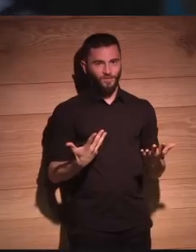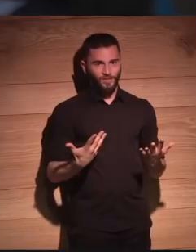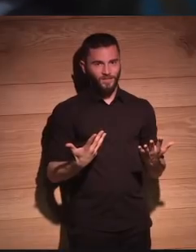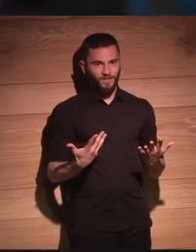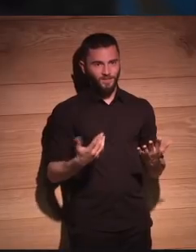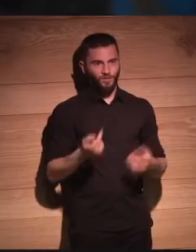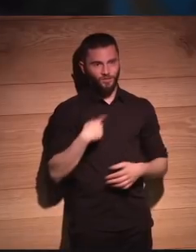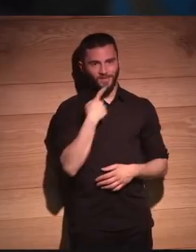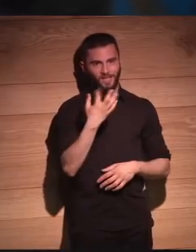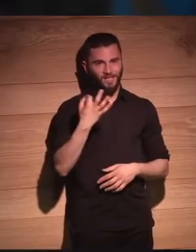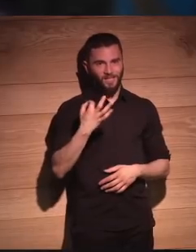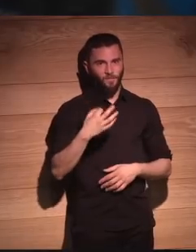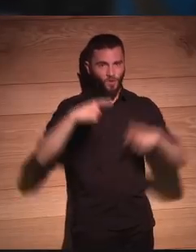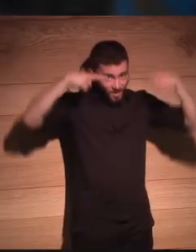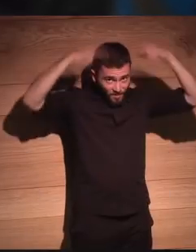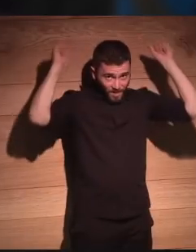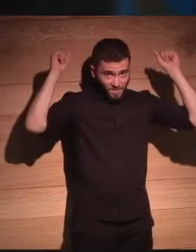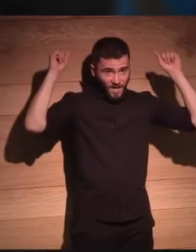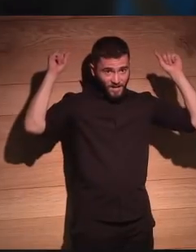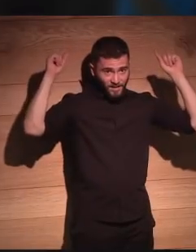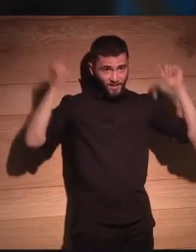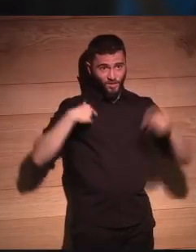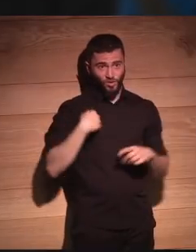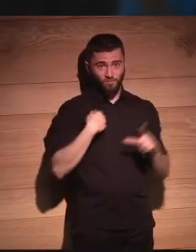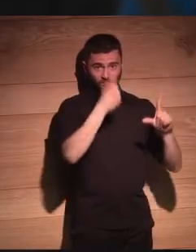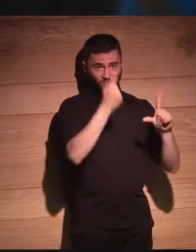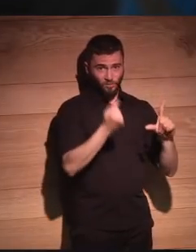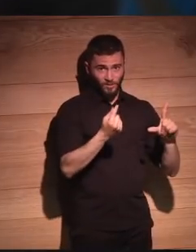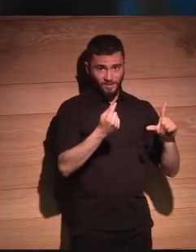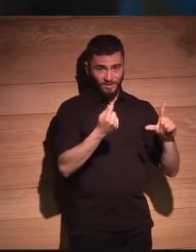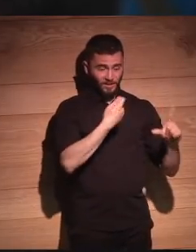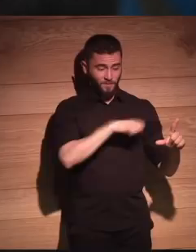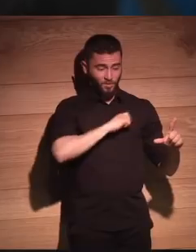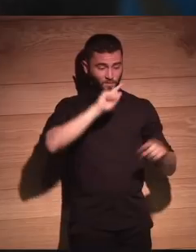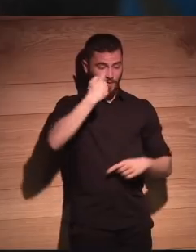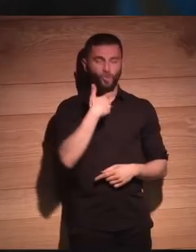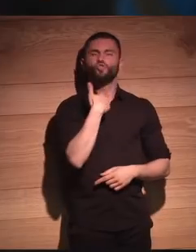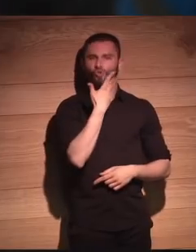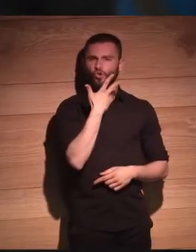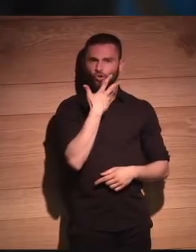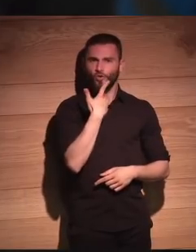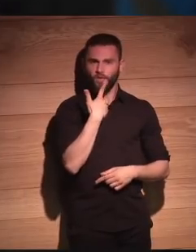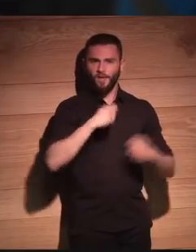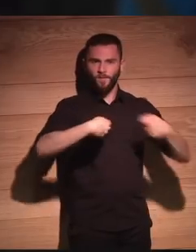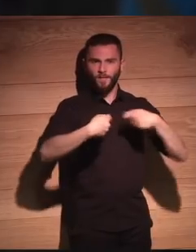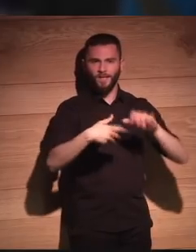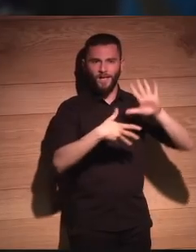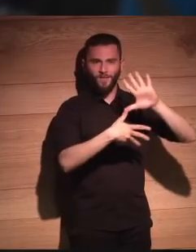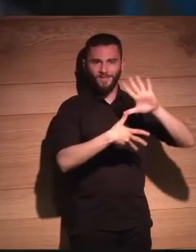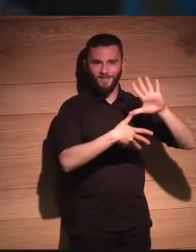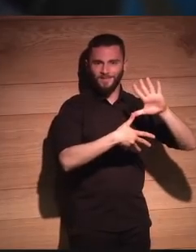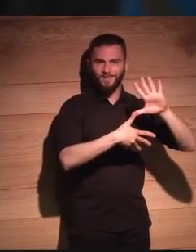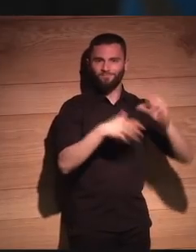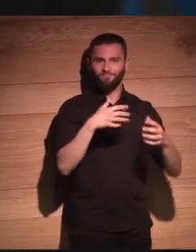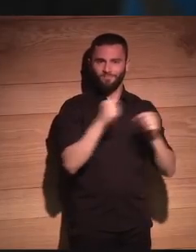Sí tengo que decir que en Batman sí conocí yo al primer dibujante español que trabajó para el mercado norteamericano,